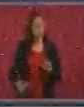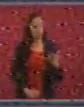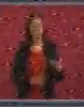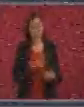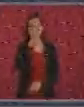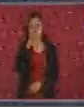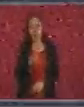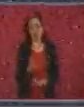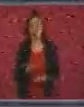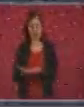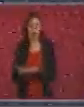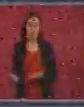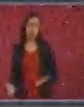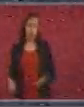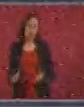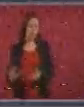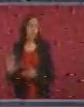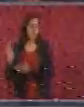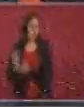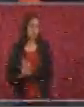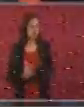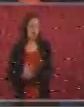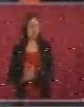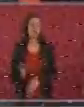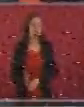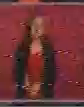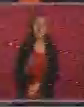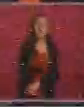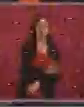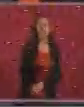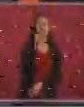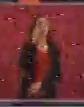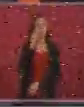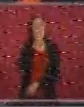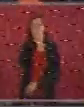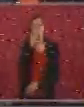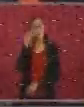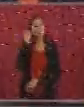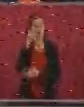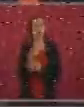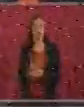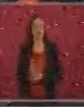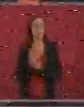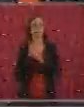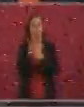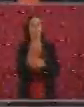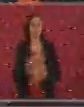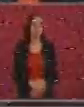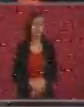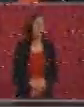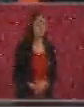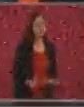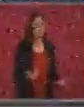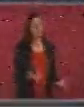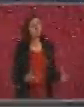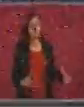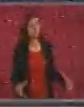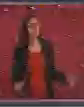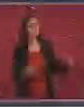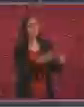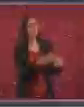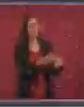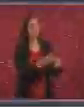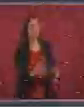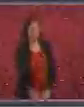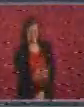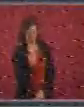votos electorales. Maestro, ya para cerrar. Pues nada más que no insista porque le vamos a tomar la palabra. Sí. Gracias, maestro